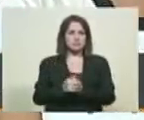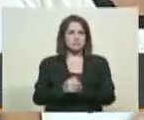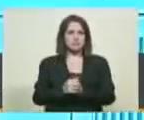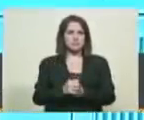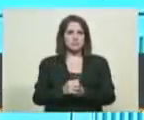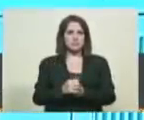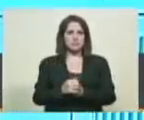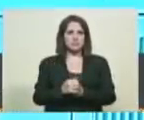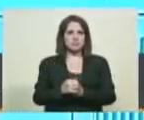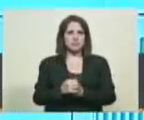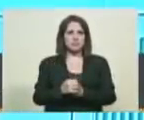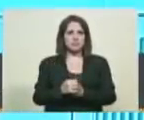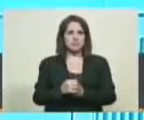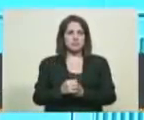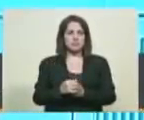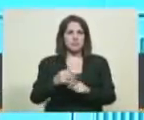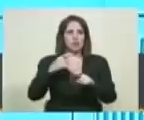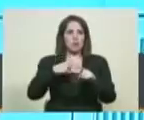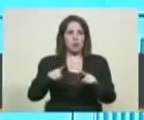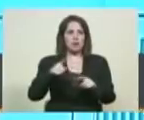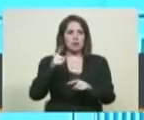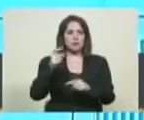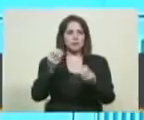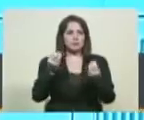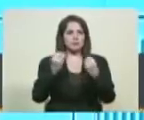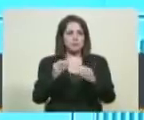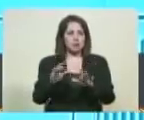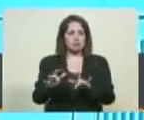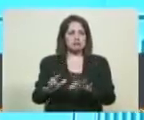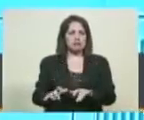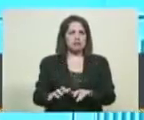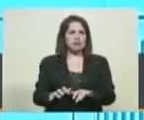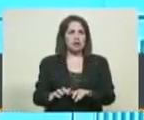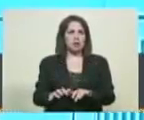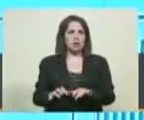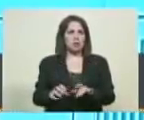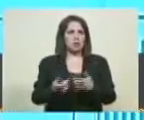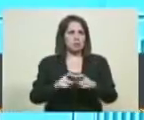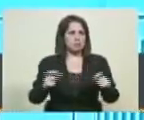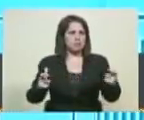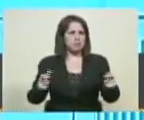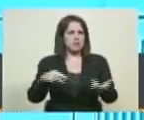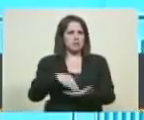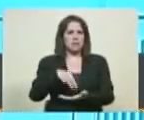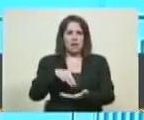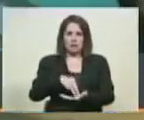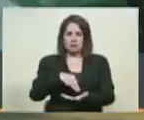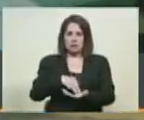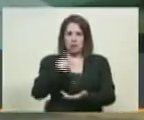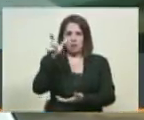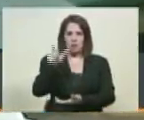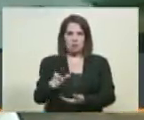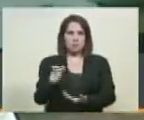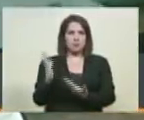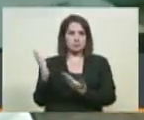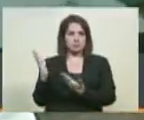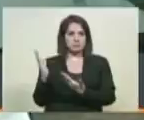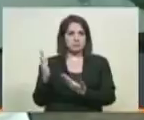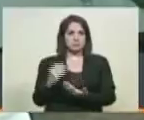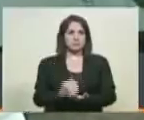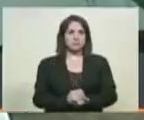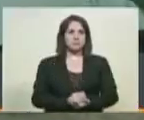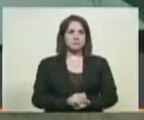Y está Rodolfo Sanz, secretario general de Miranda. Rodolfo Sanz.